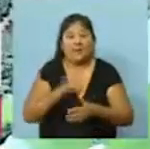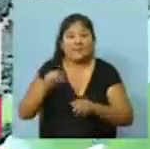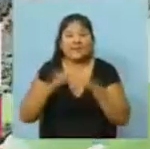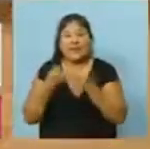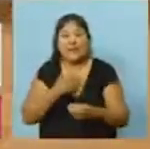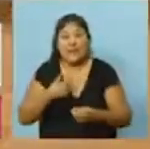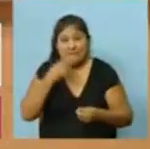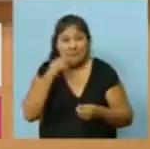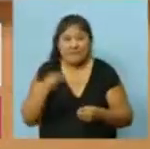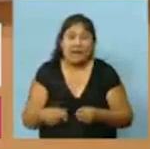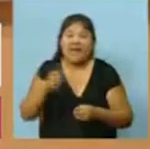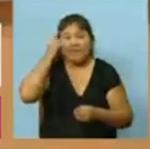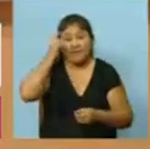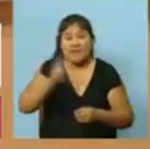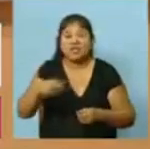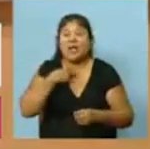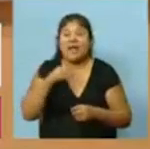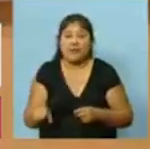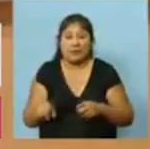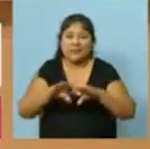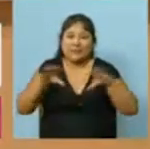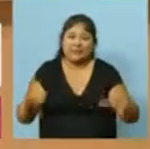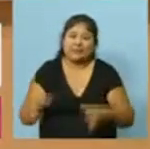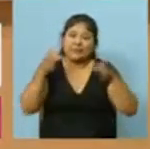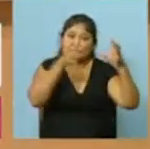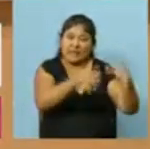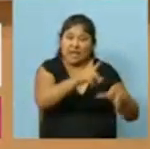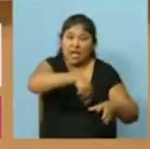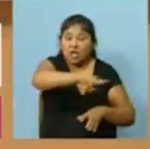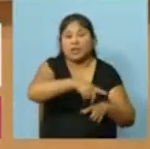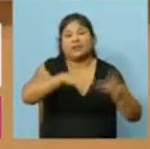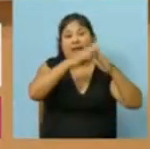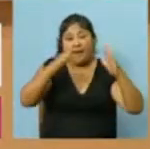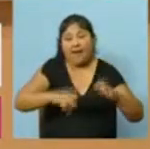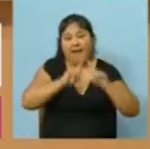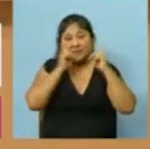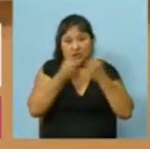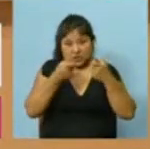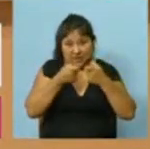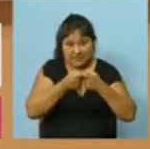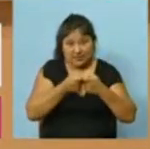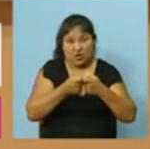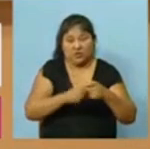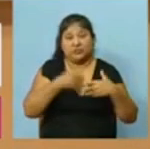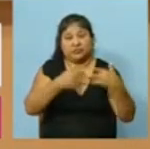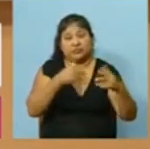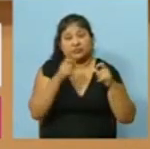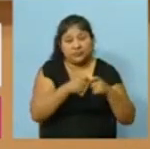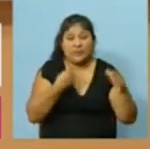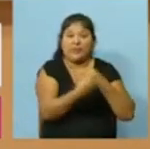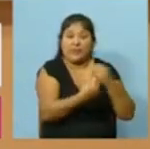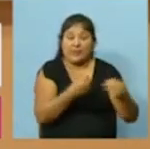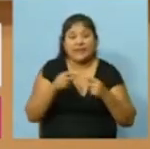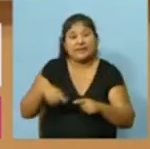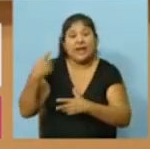esos están alojados en el centro del señor de punta de diamante y están siendo asistidos por desarrollo humano municipal y de salud humano de la provincia